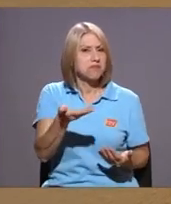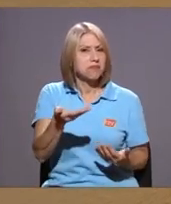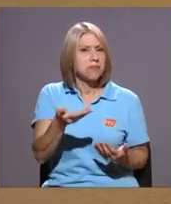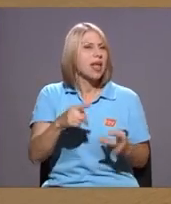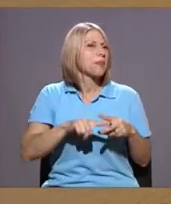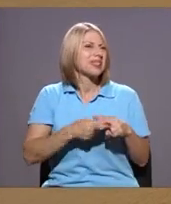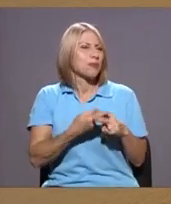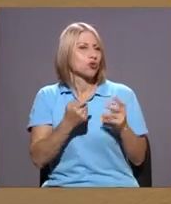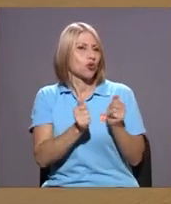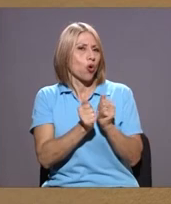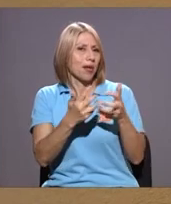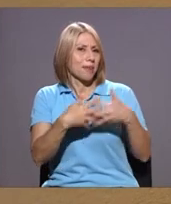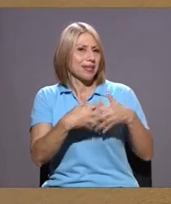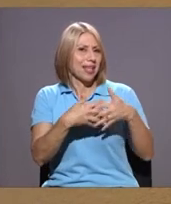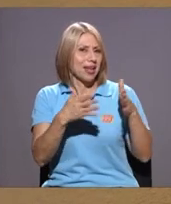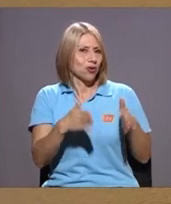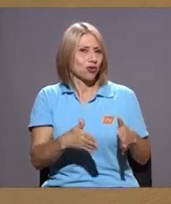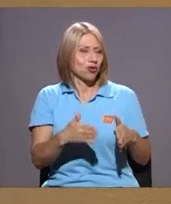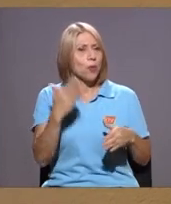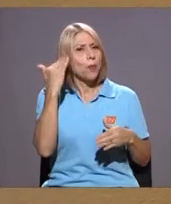porque los empresarios no